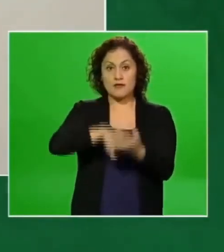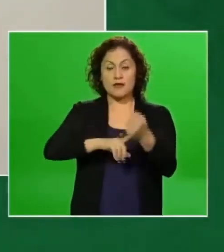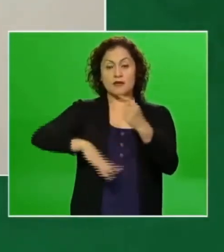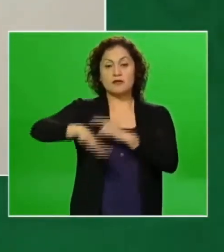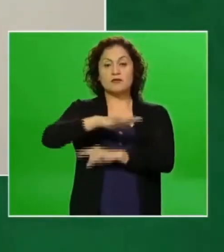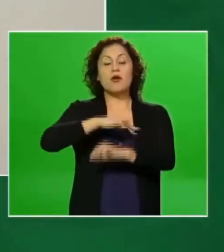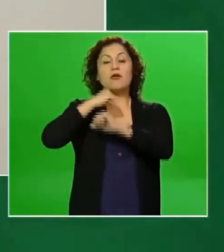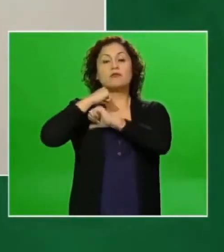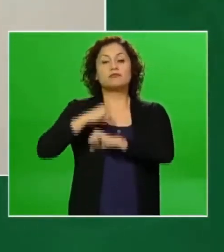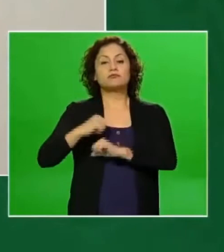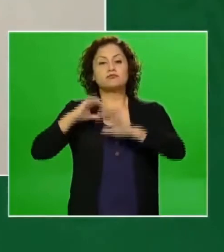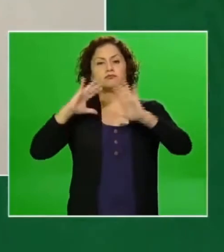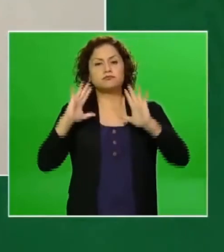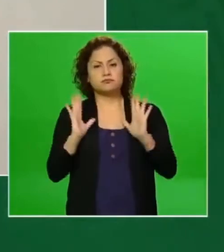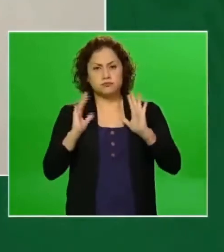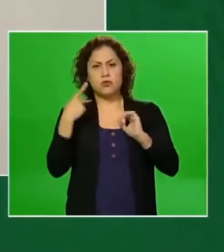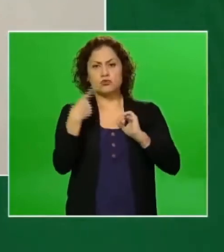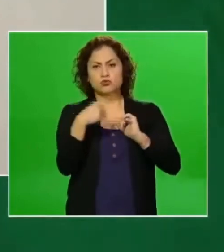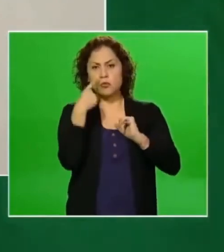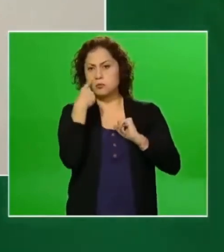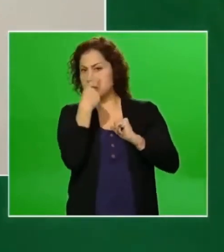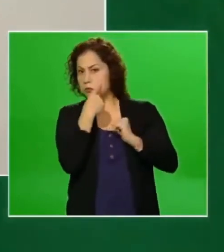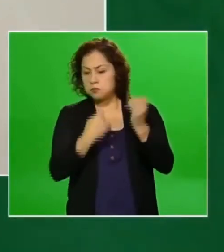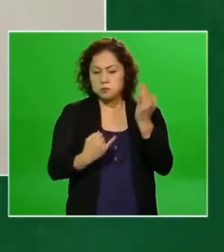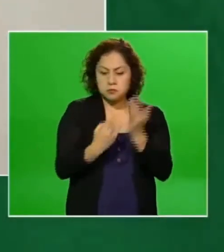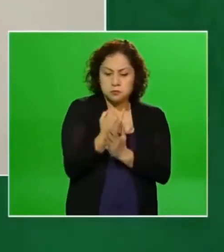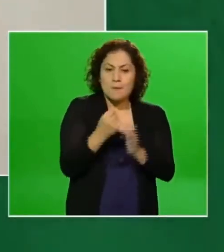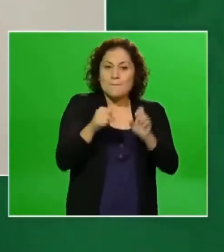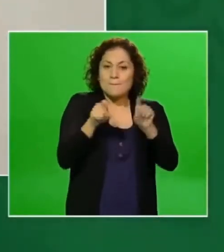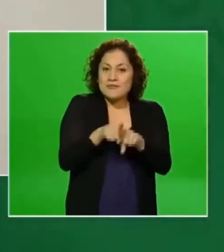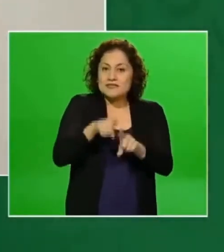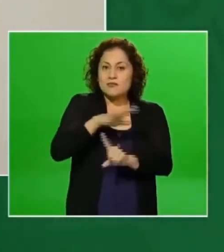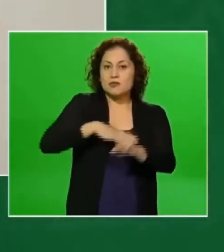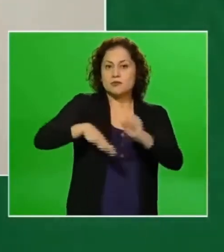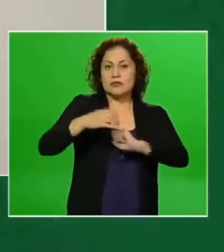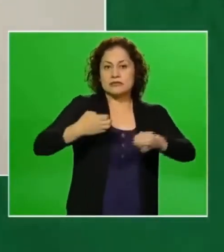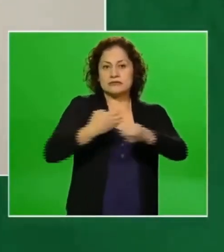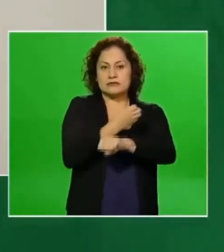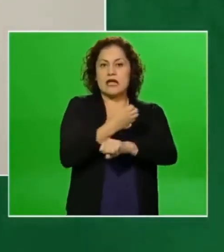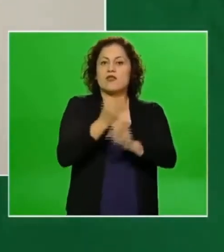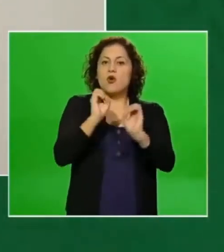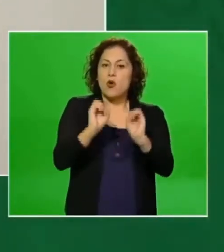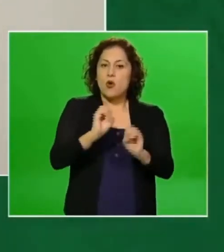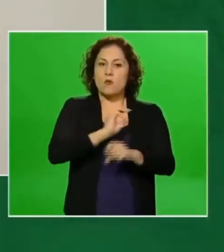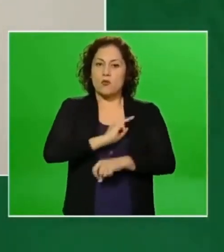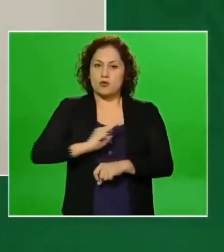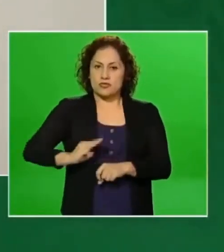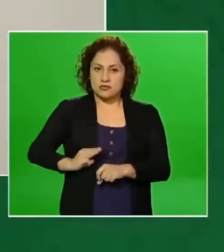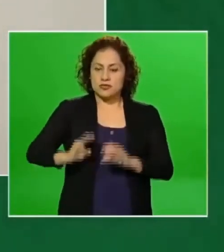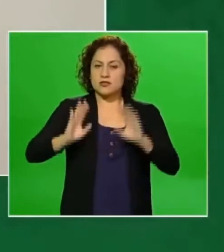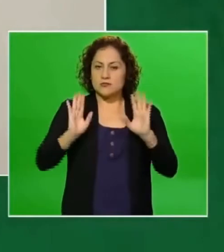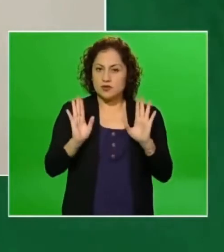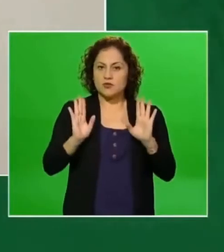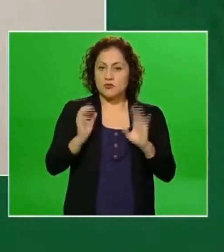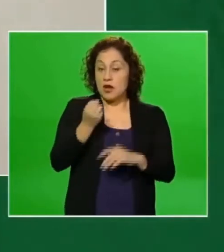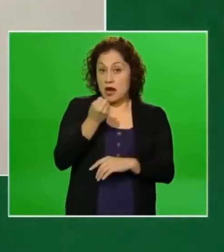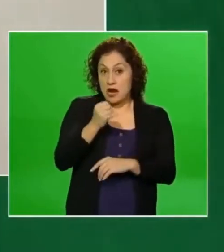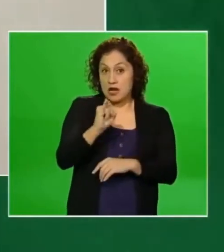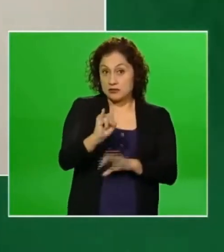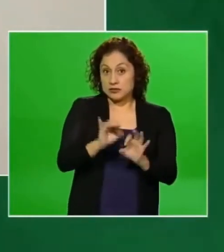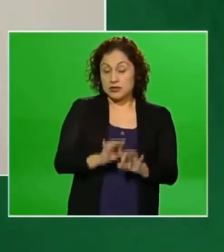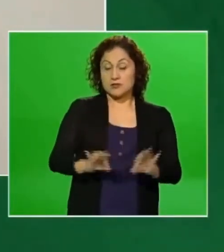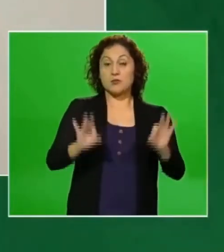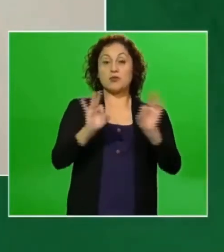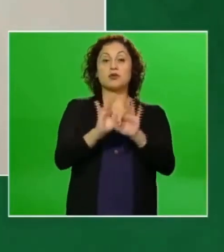herramientas para también asignar riesgos en sus municipios, lo cual ha sido importante porque entonces a su vez a ellos les